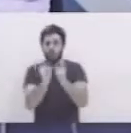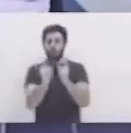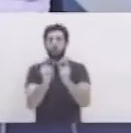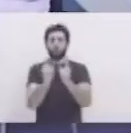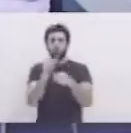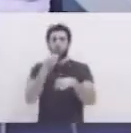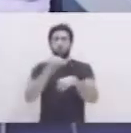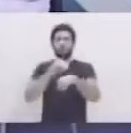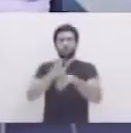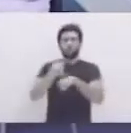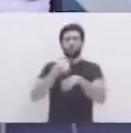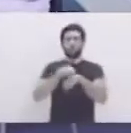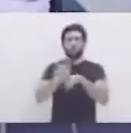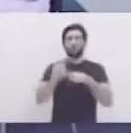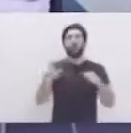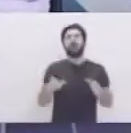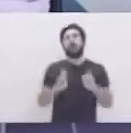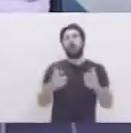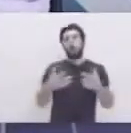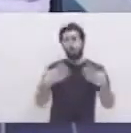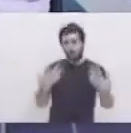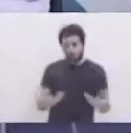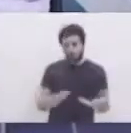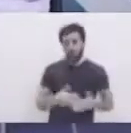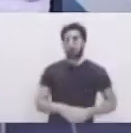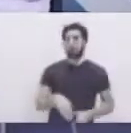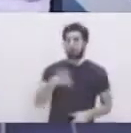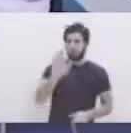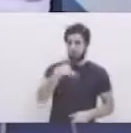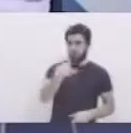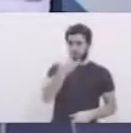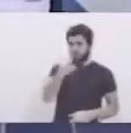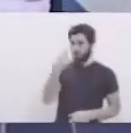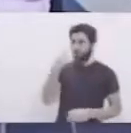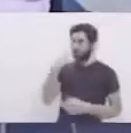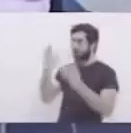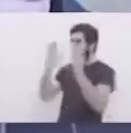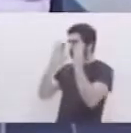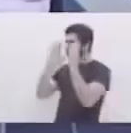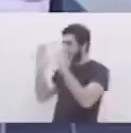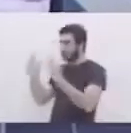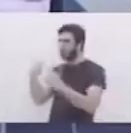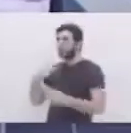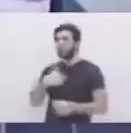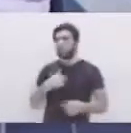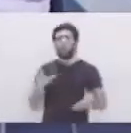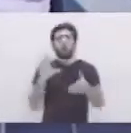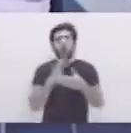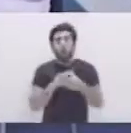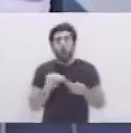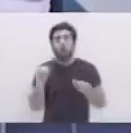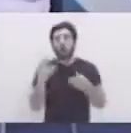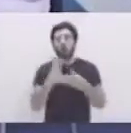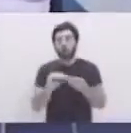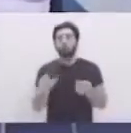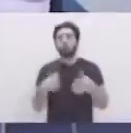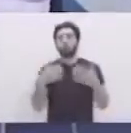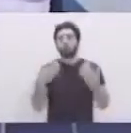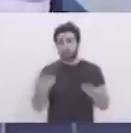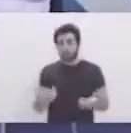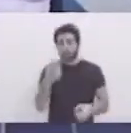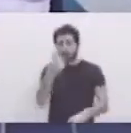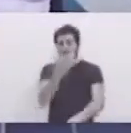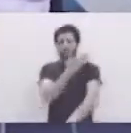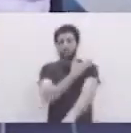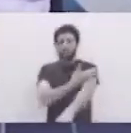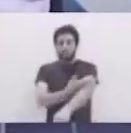enseñanza le llamamos moraleja. Moraleja. Así que, Claudita, con mucha atención, porque les voy a contar la fábula y tú